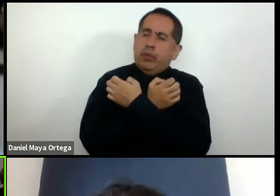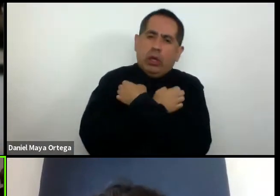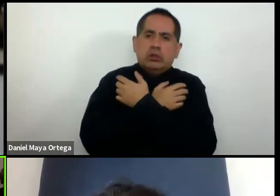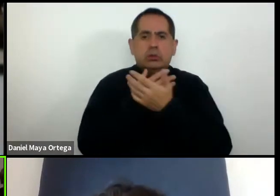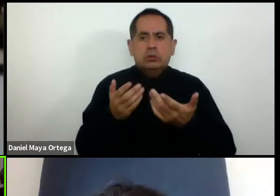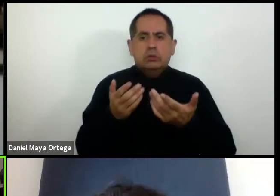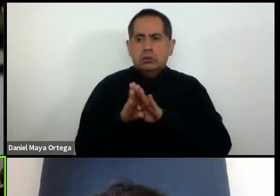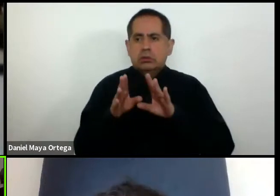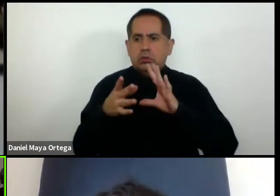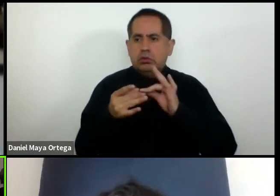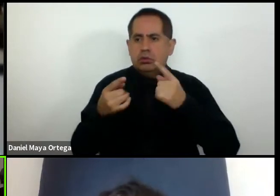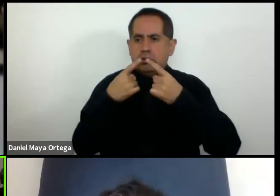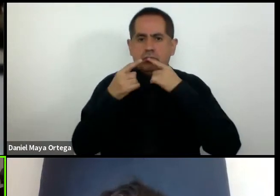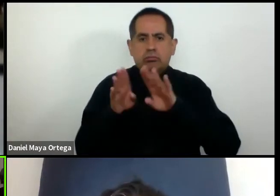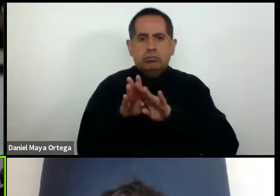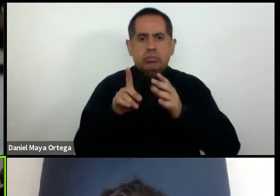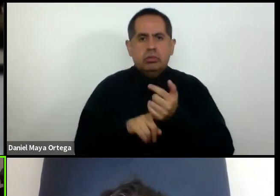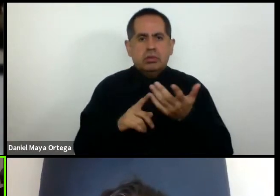veces imparte